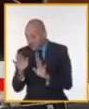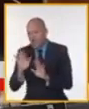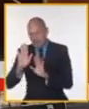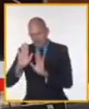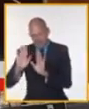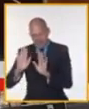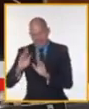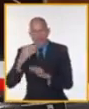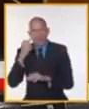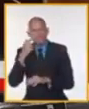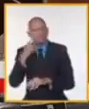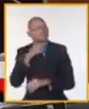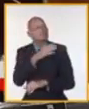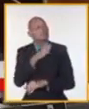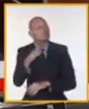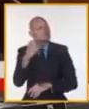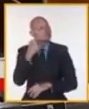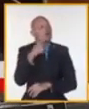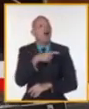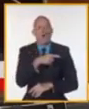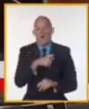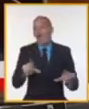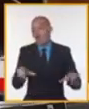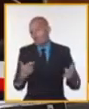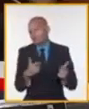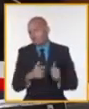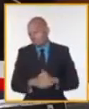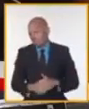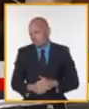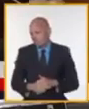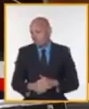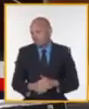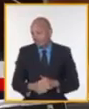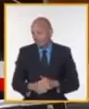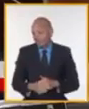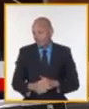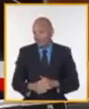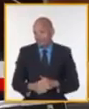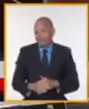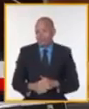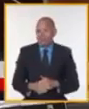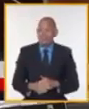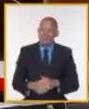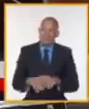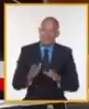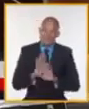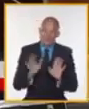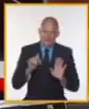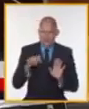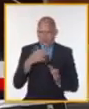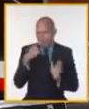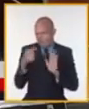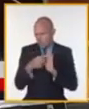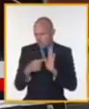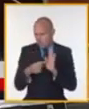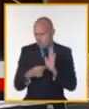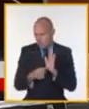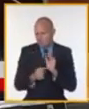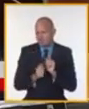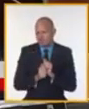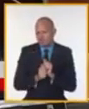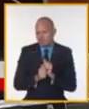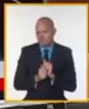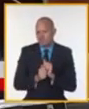muy importante. Y aunque hablamos solamente de estos aspectos que se han mencionado aquí, hay un tema muy